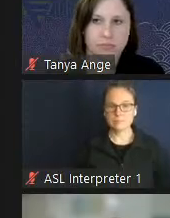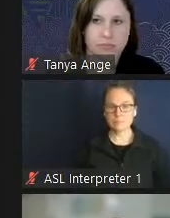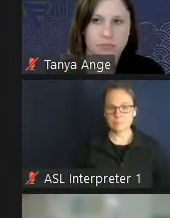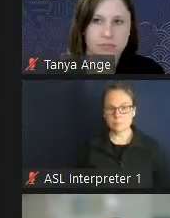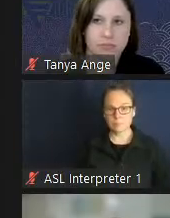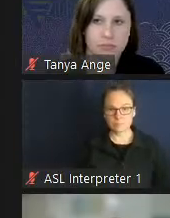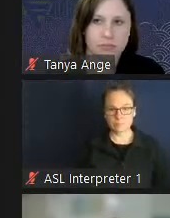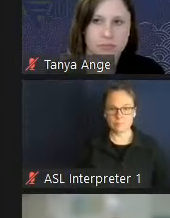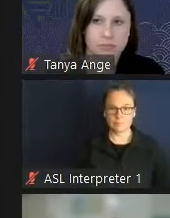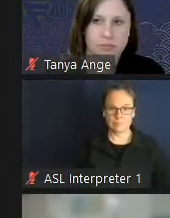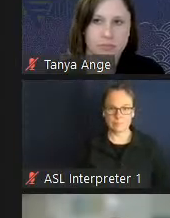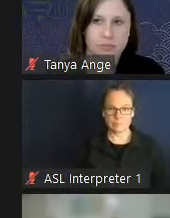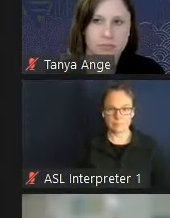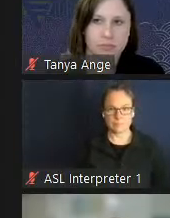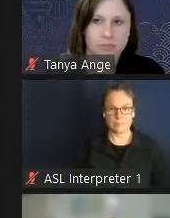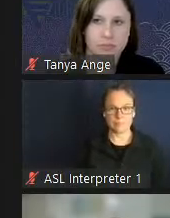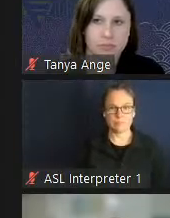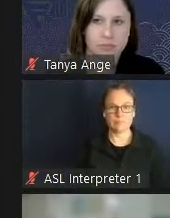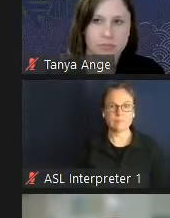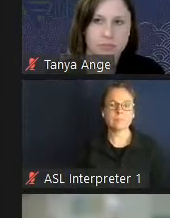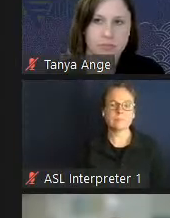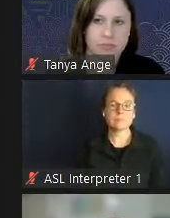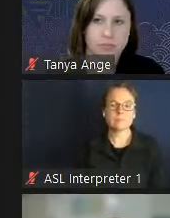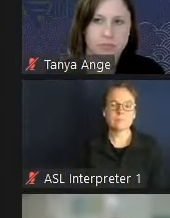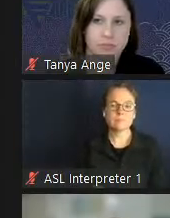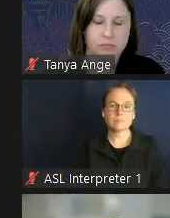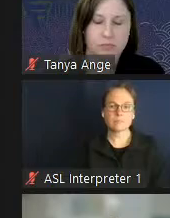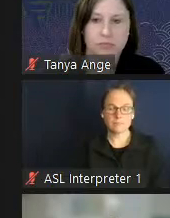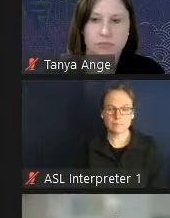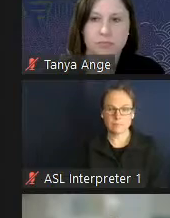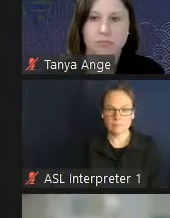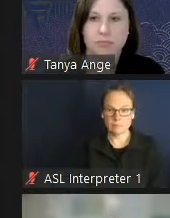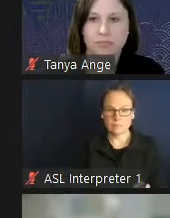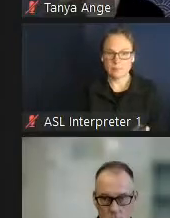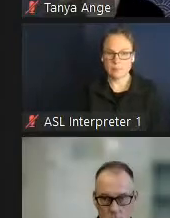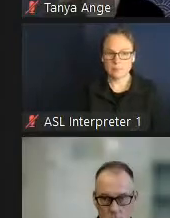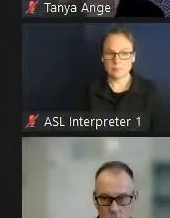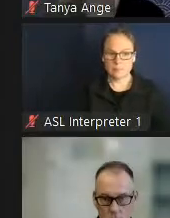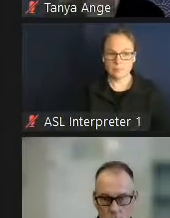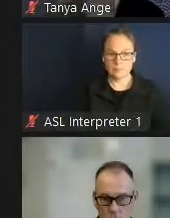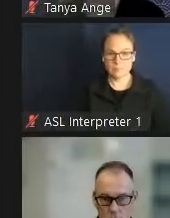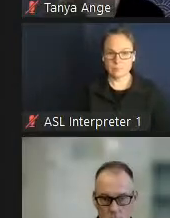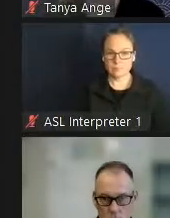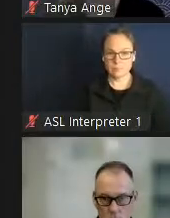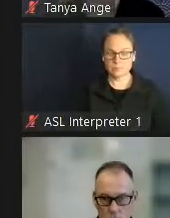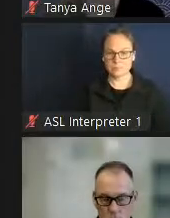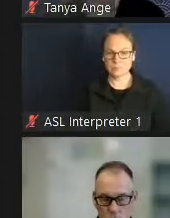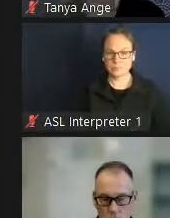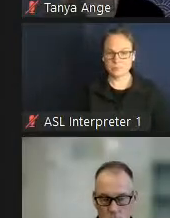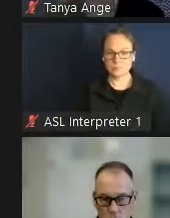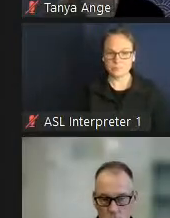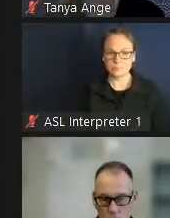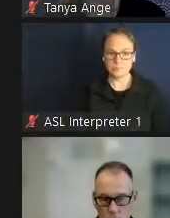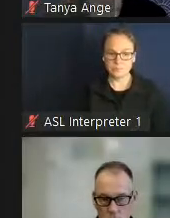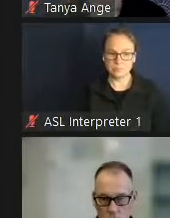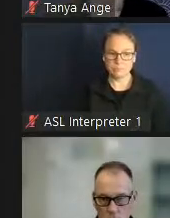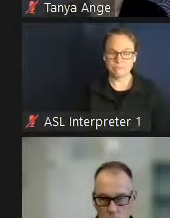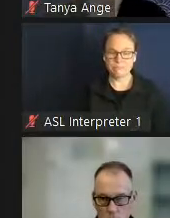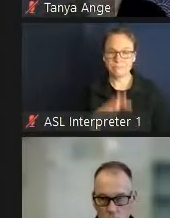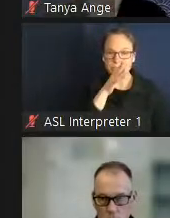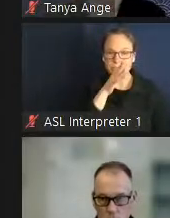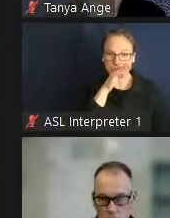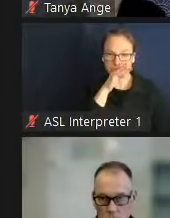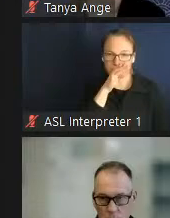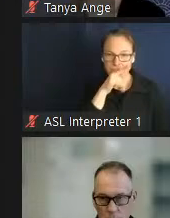seleccione el idioma que prefiere escuchar. Si desea escuchar la reunión en inglés, seleccione inglés, o si prefiere